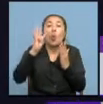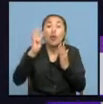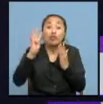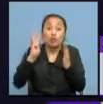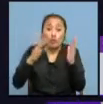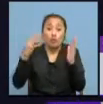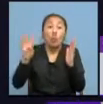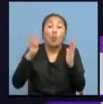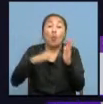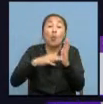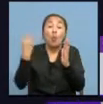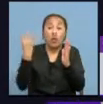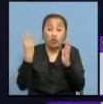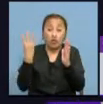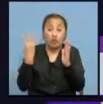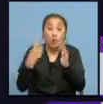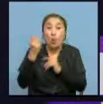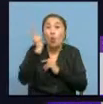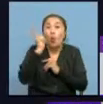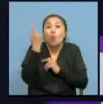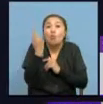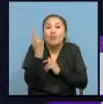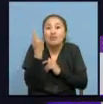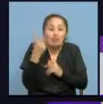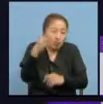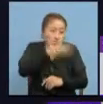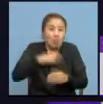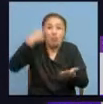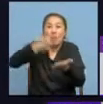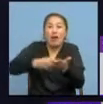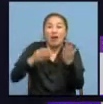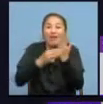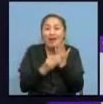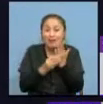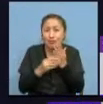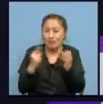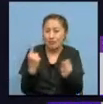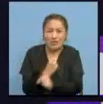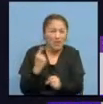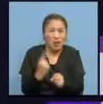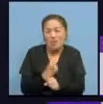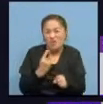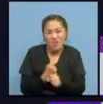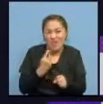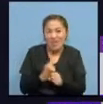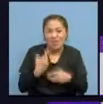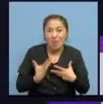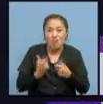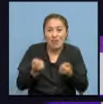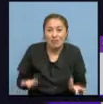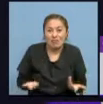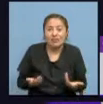sea que el salario de un mes no llega a alcanzar la mitad, digamos, medio kilo aproximadamente de